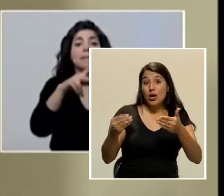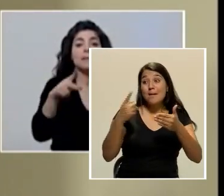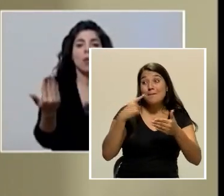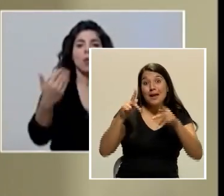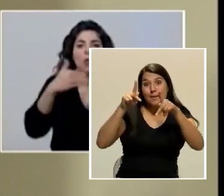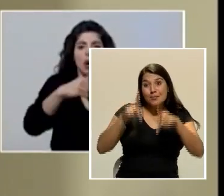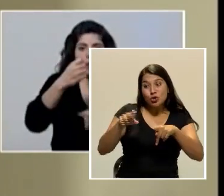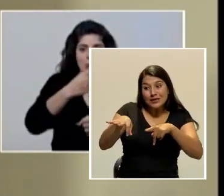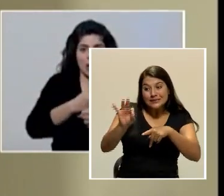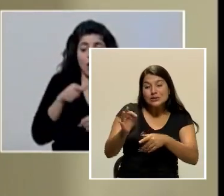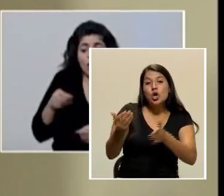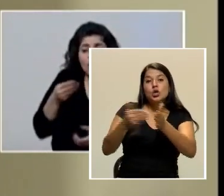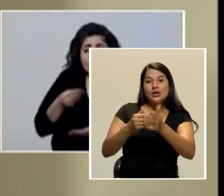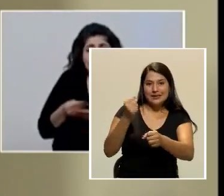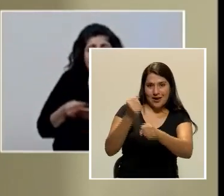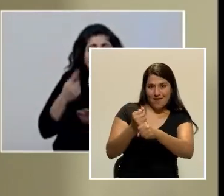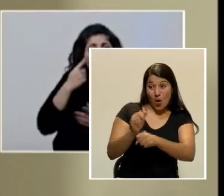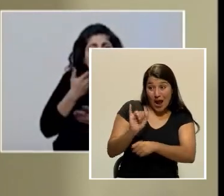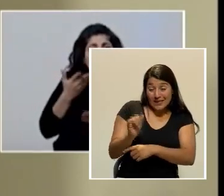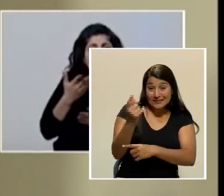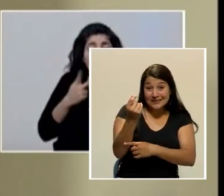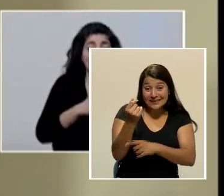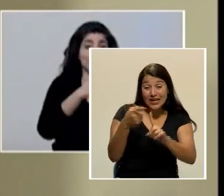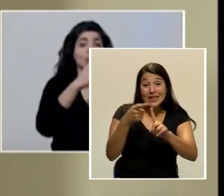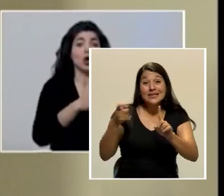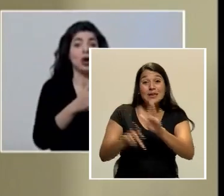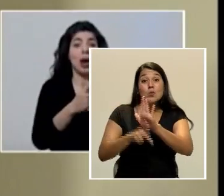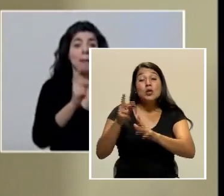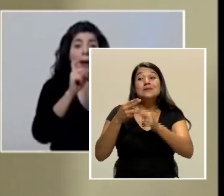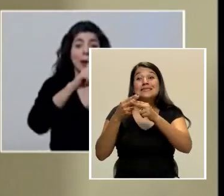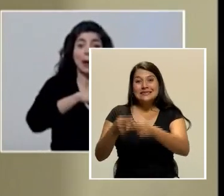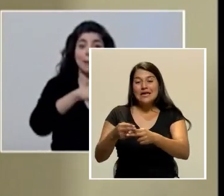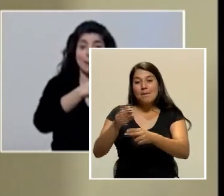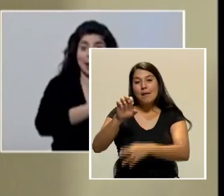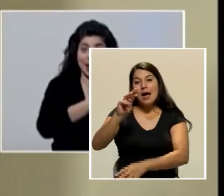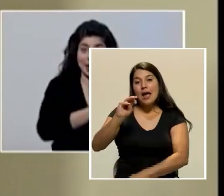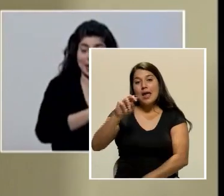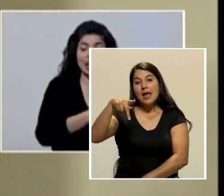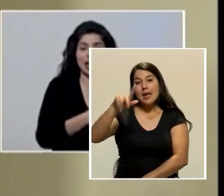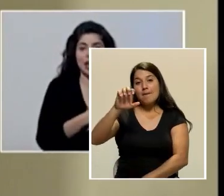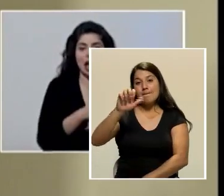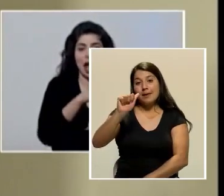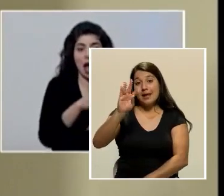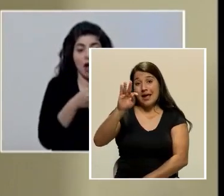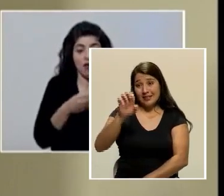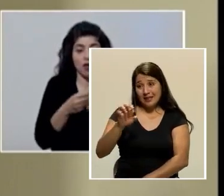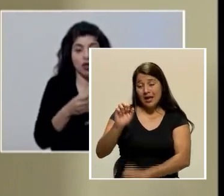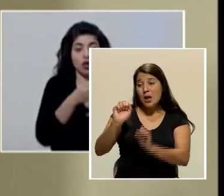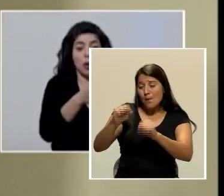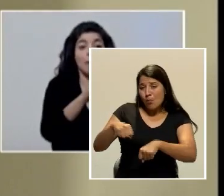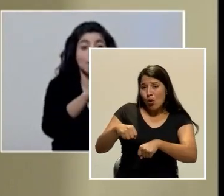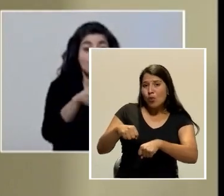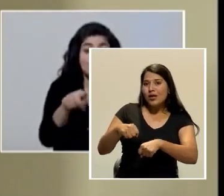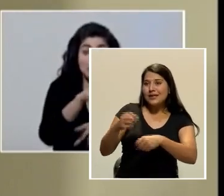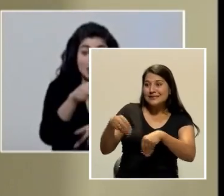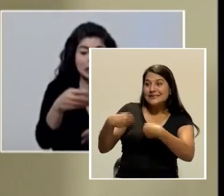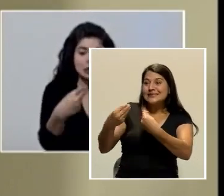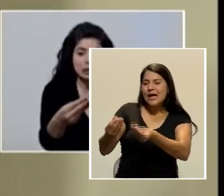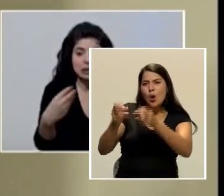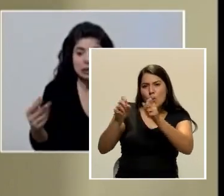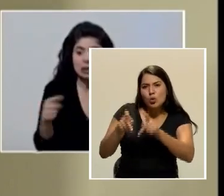alivio presupuestal o alivio fiscal a nuestro país. También tenemos un componente donde venimos a fortalecer con